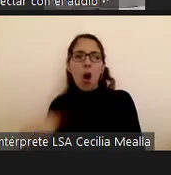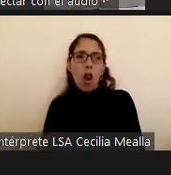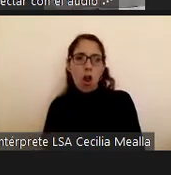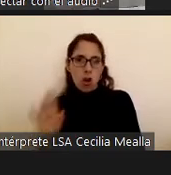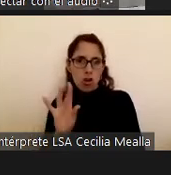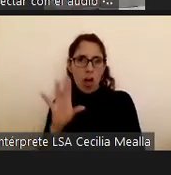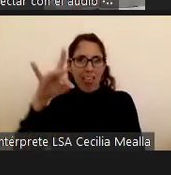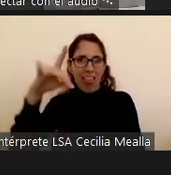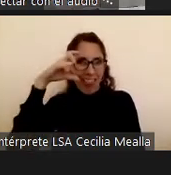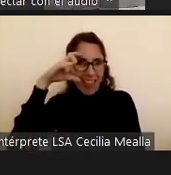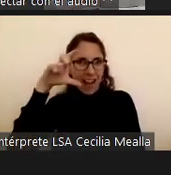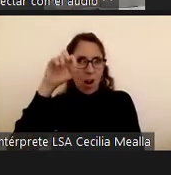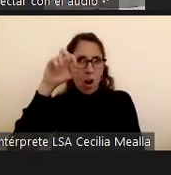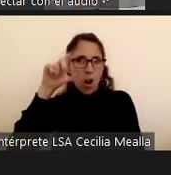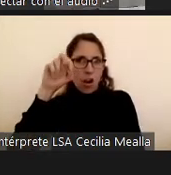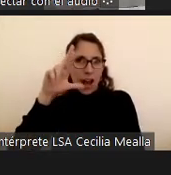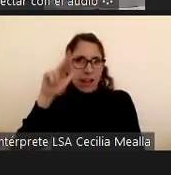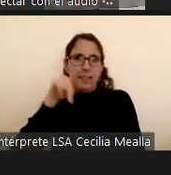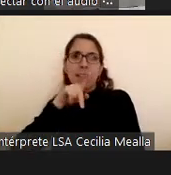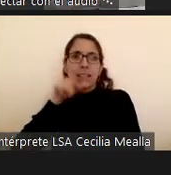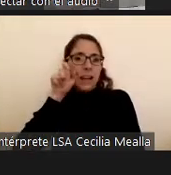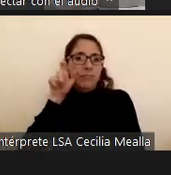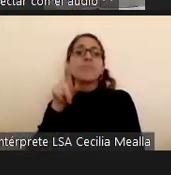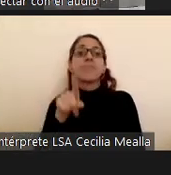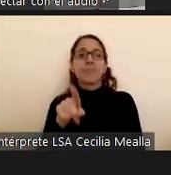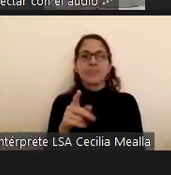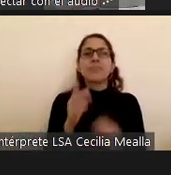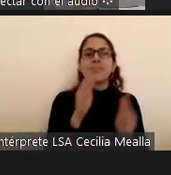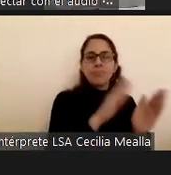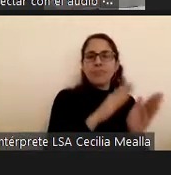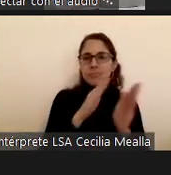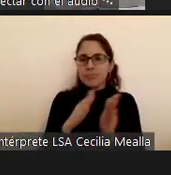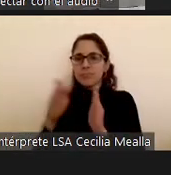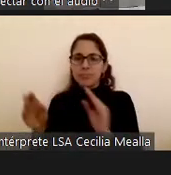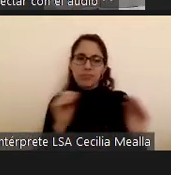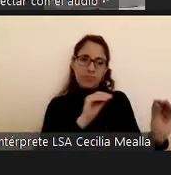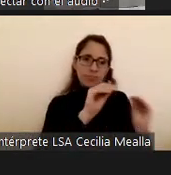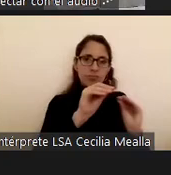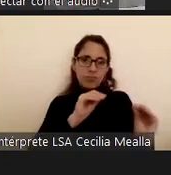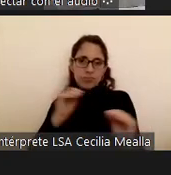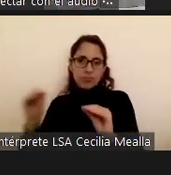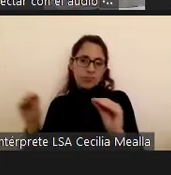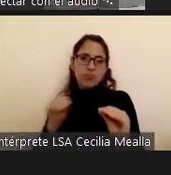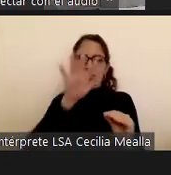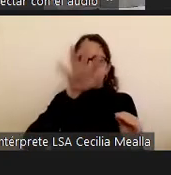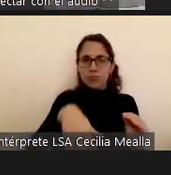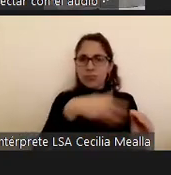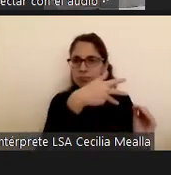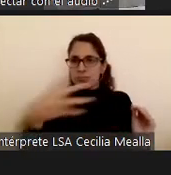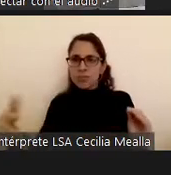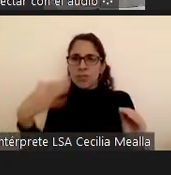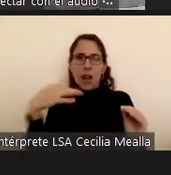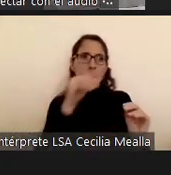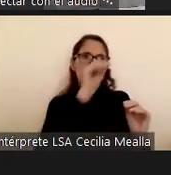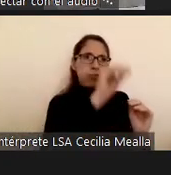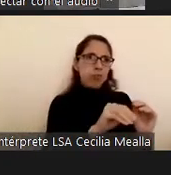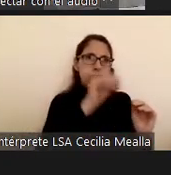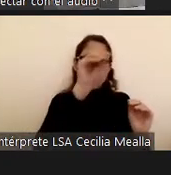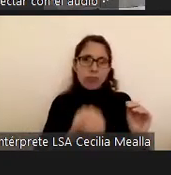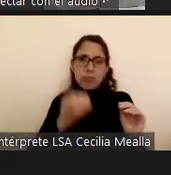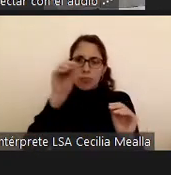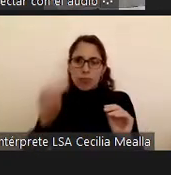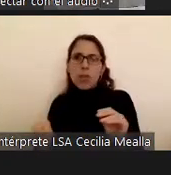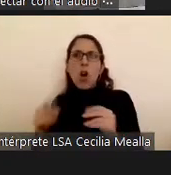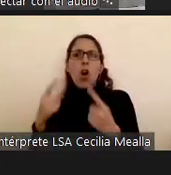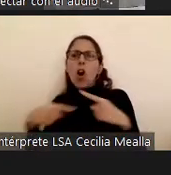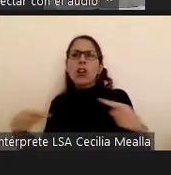colorante secundario. Entonces acá ya responden esta pregunta. ¿Cuáles serían los componentes generales que se utilizan en las coloraciones